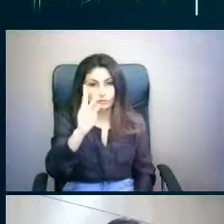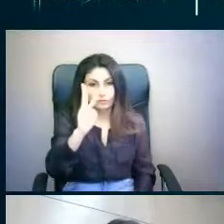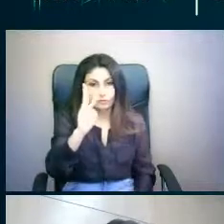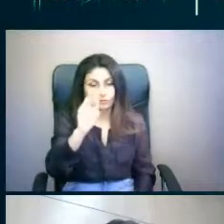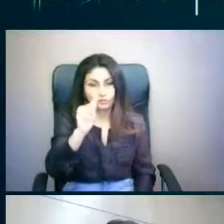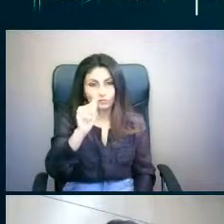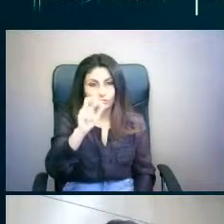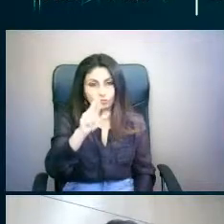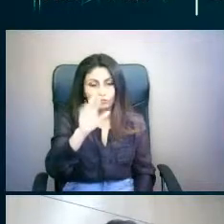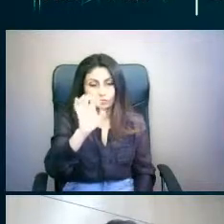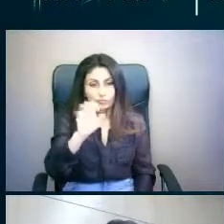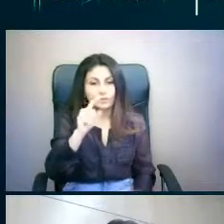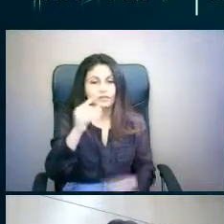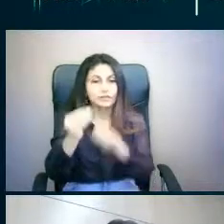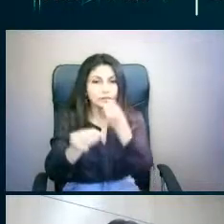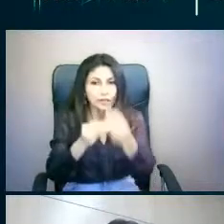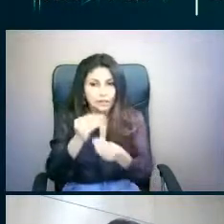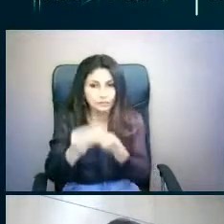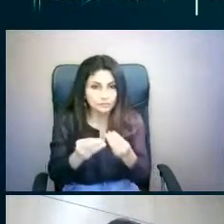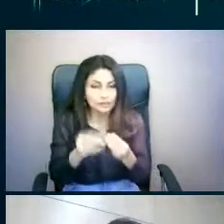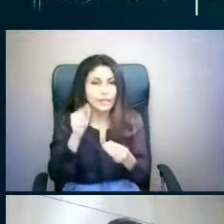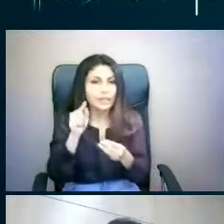RStudio, que básicamente